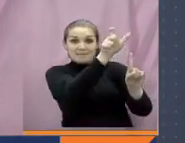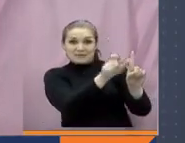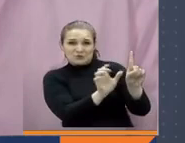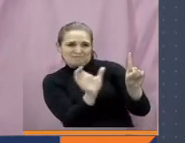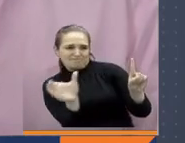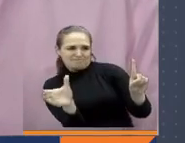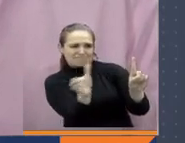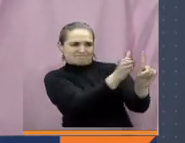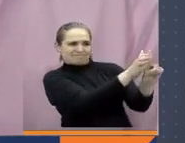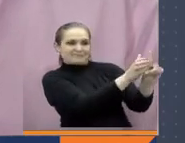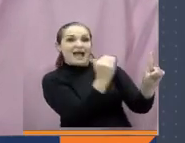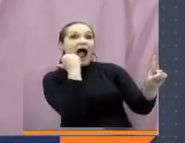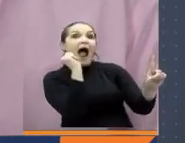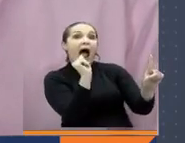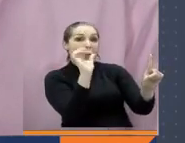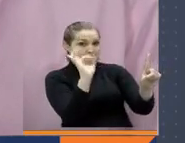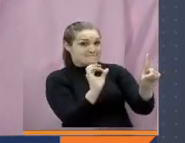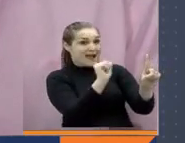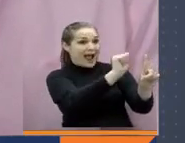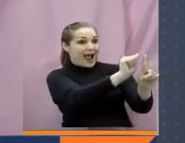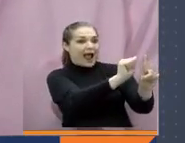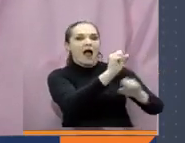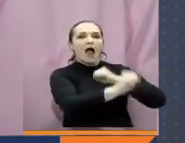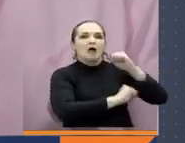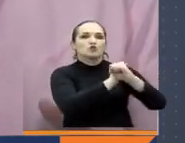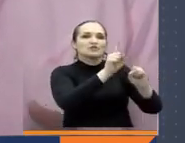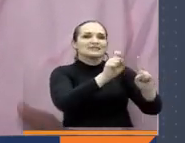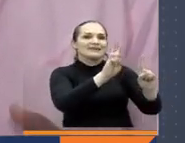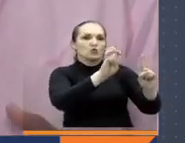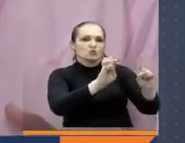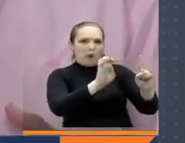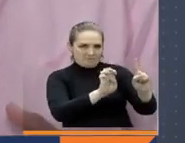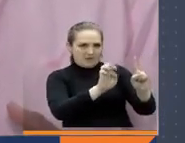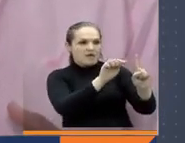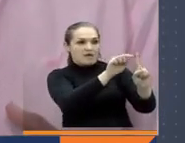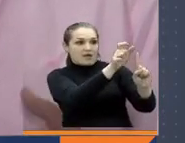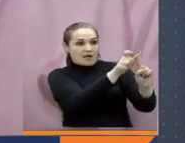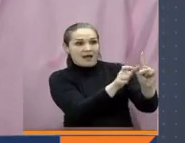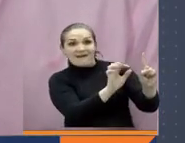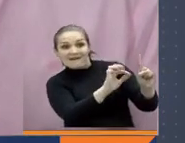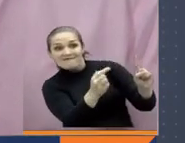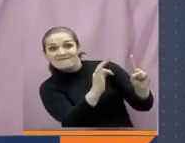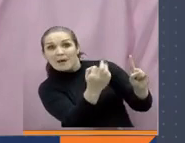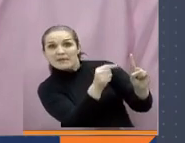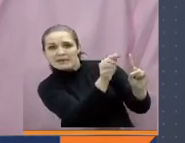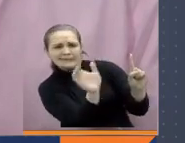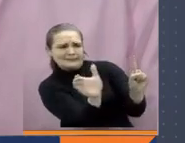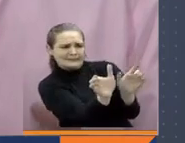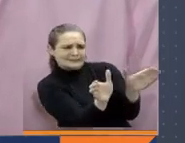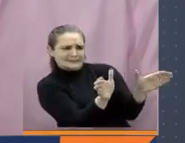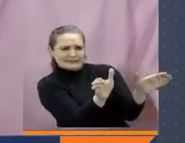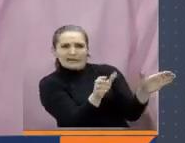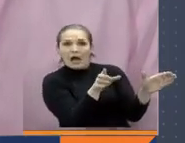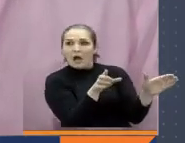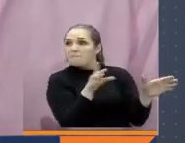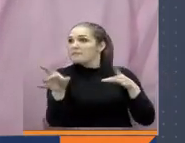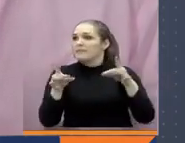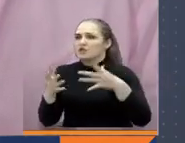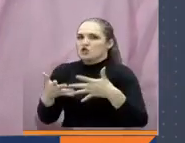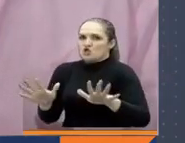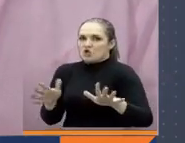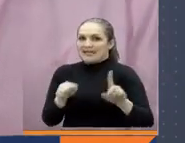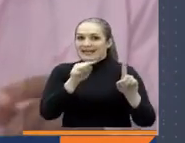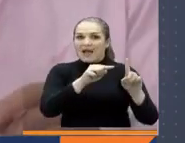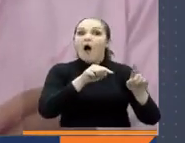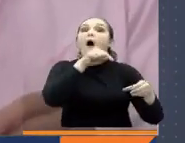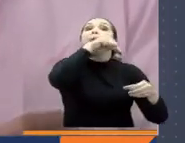solo a la paciente que se encuentra estable de 69 años, sino también al resto del núcleo familiar para evitar que este virus se expanda por toda